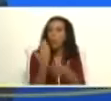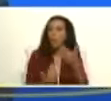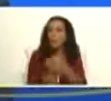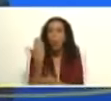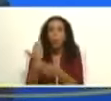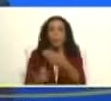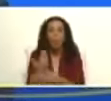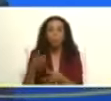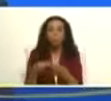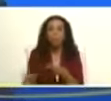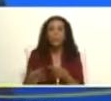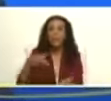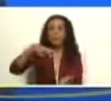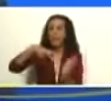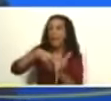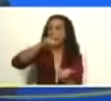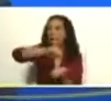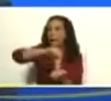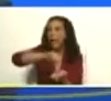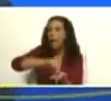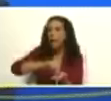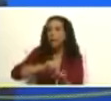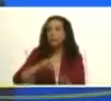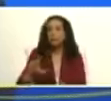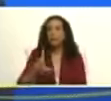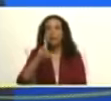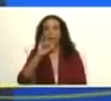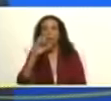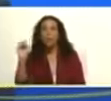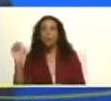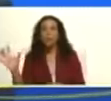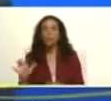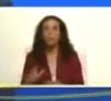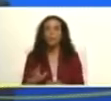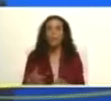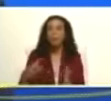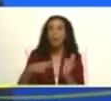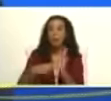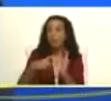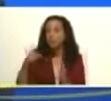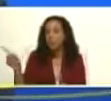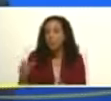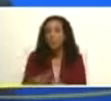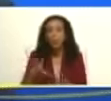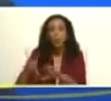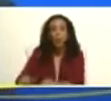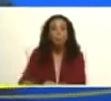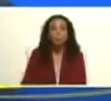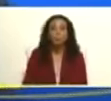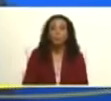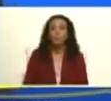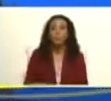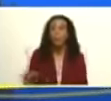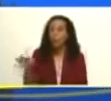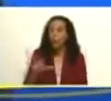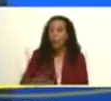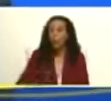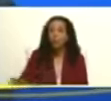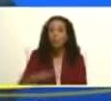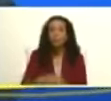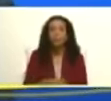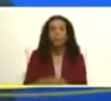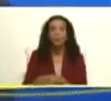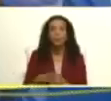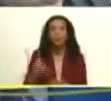financian la guerra de Irak, la invasión de Libia, el ataque a Siria, la toma de Afganistán 20 años, la